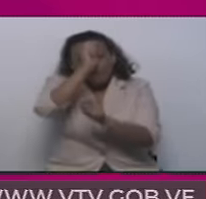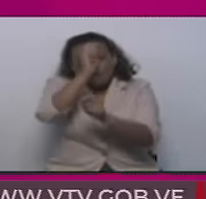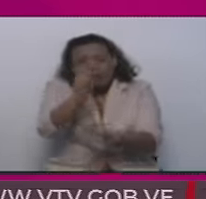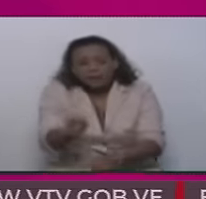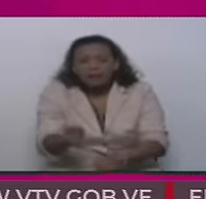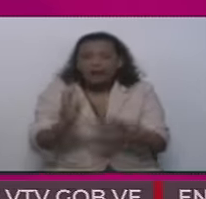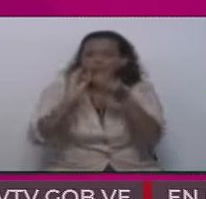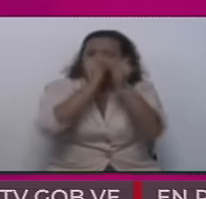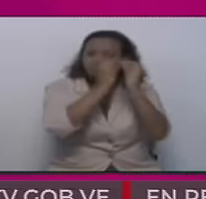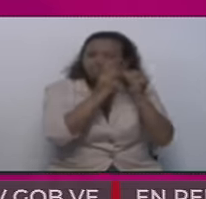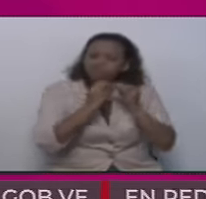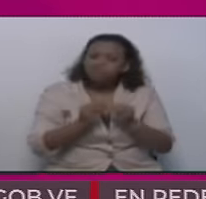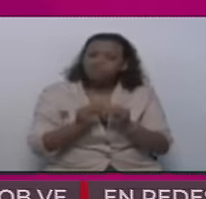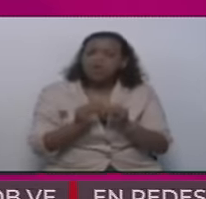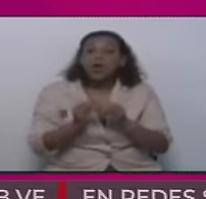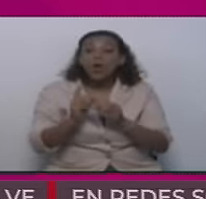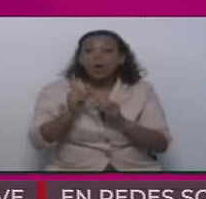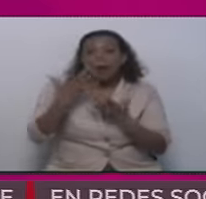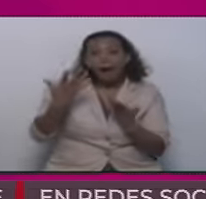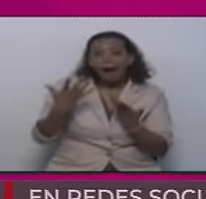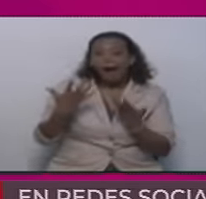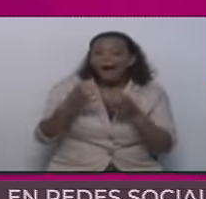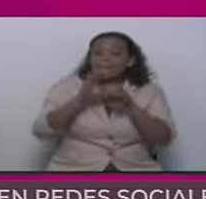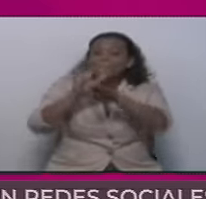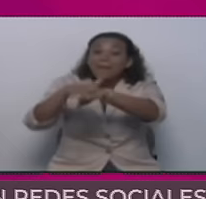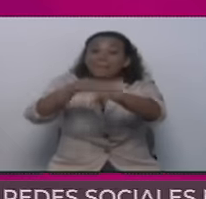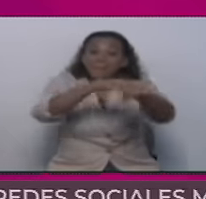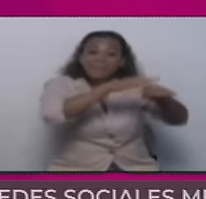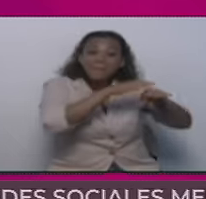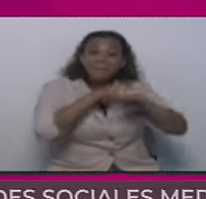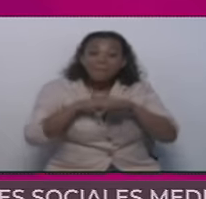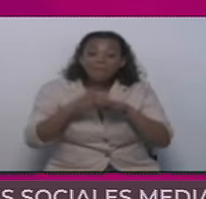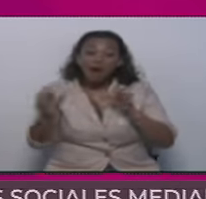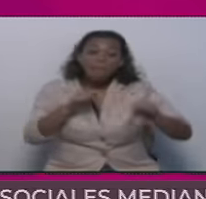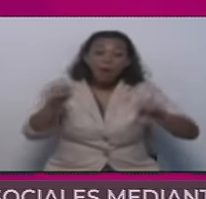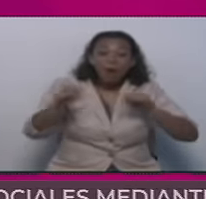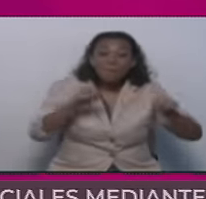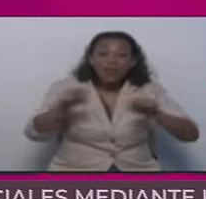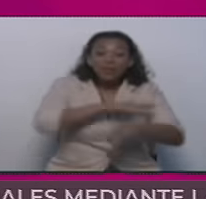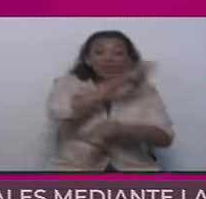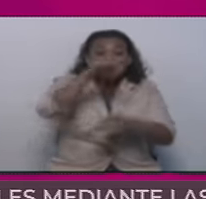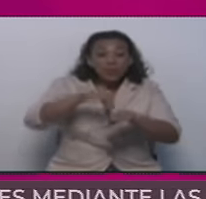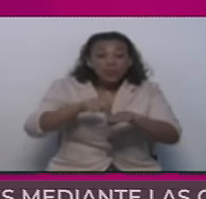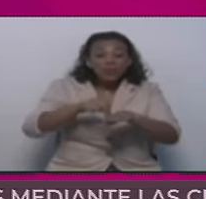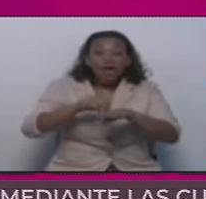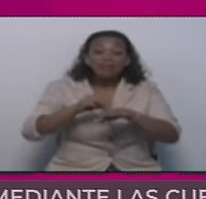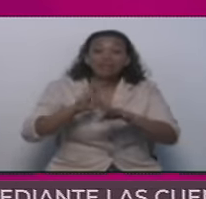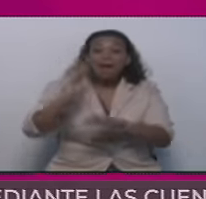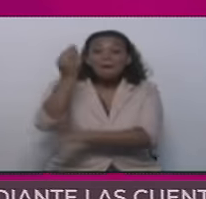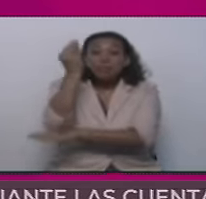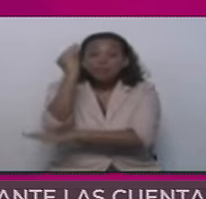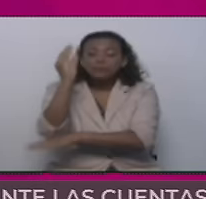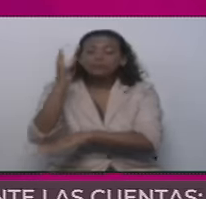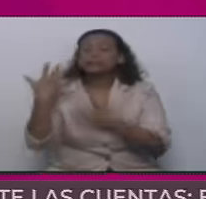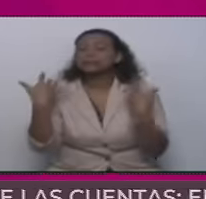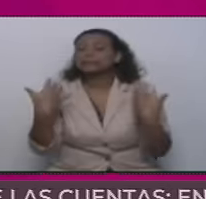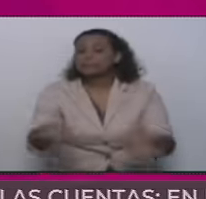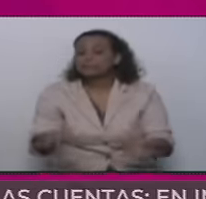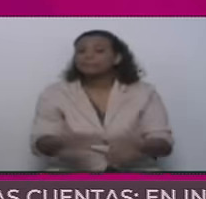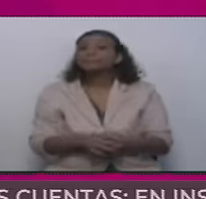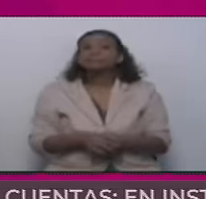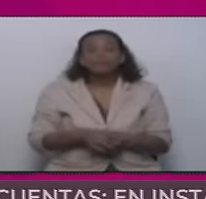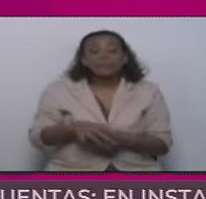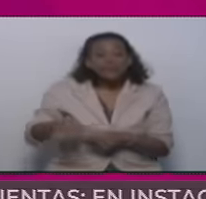homenaje. Y hubo ese poder de convocatoria de este movimiento nacional, es un movimiento